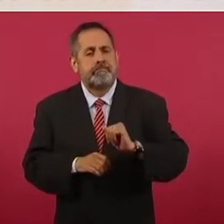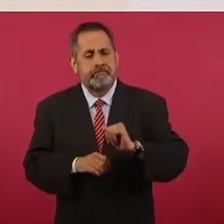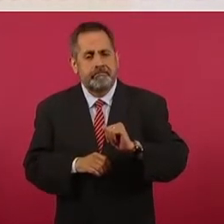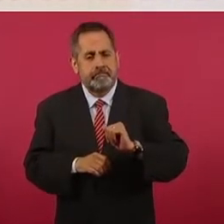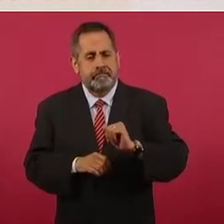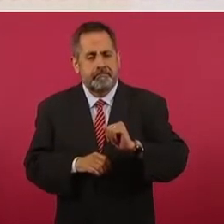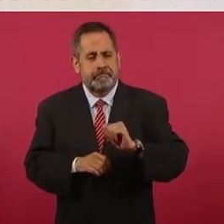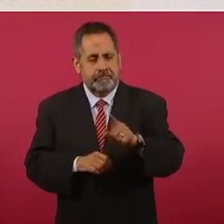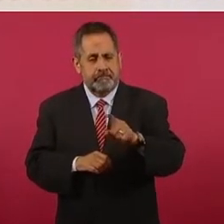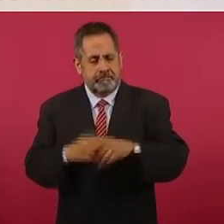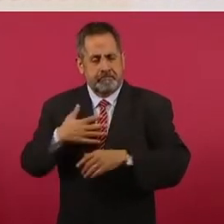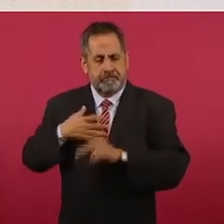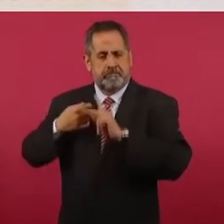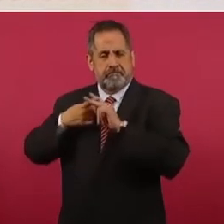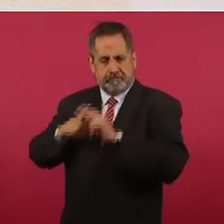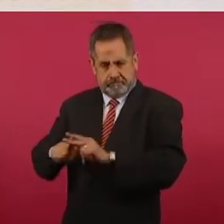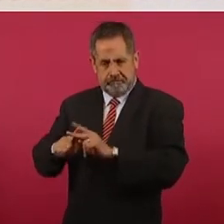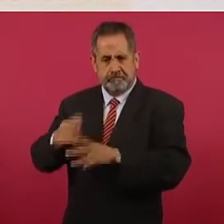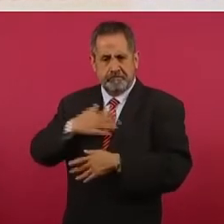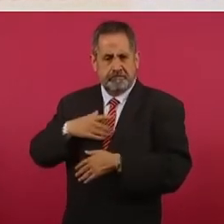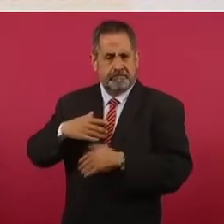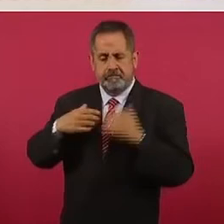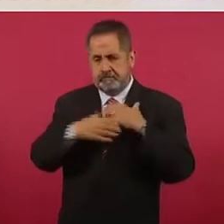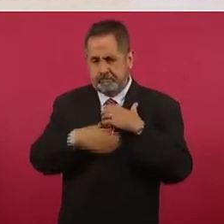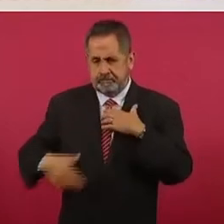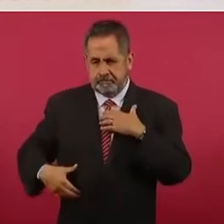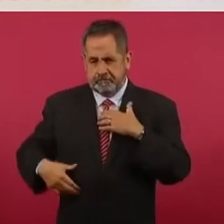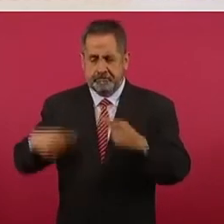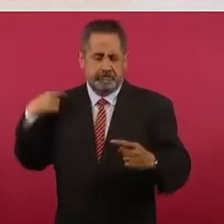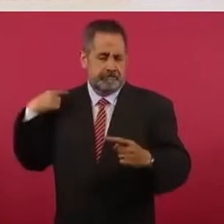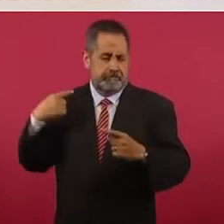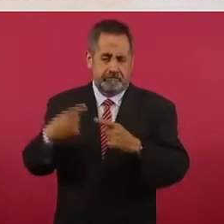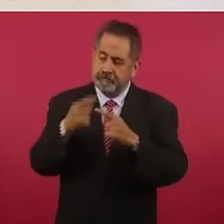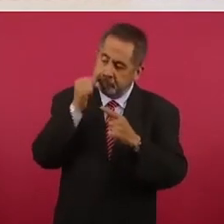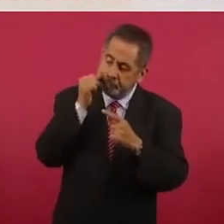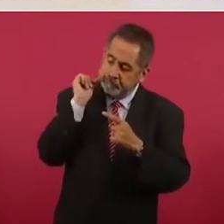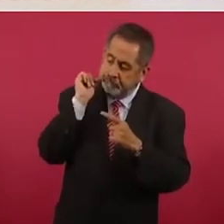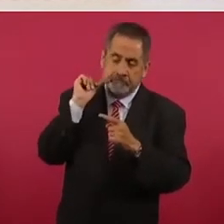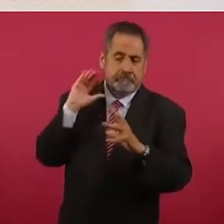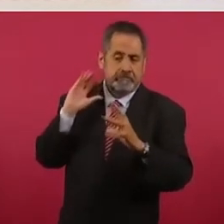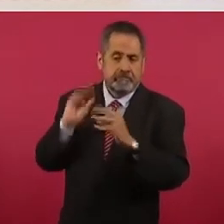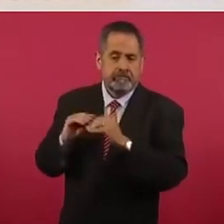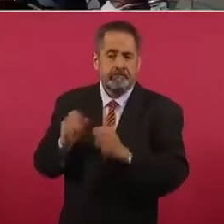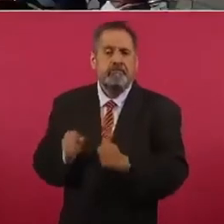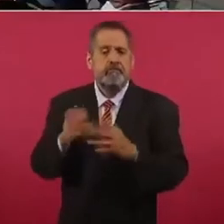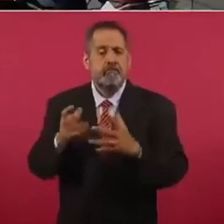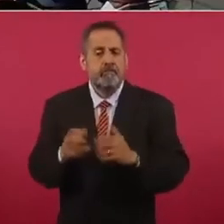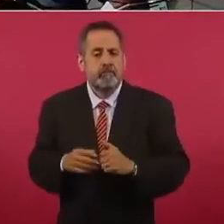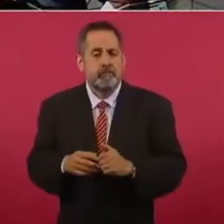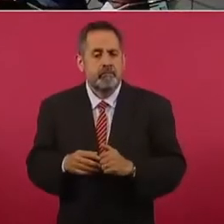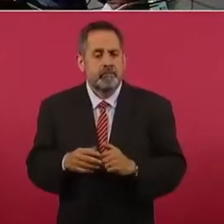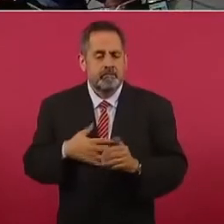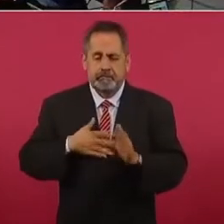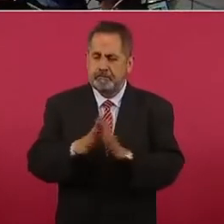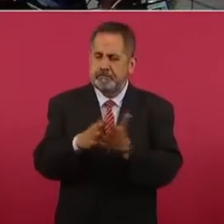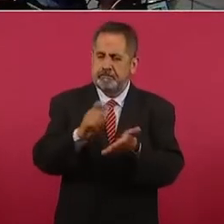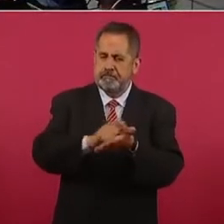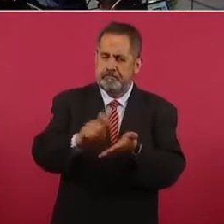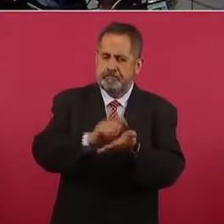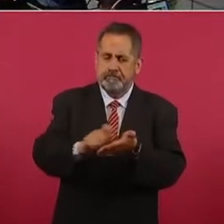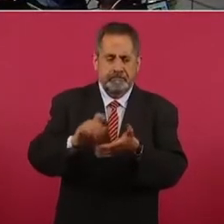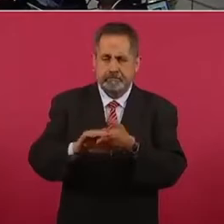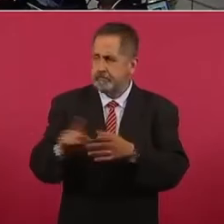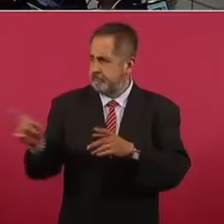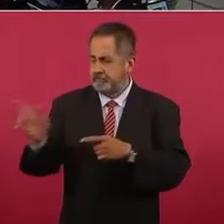el tiempo que llevamos hasta ayer, que está en mi texto